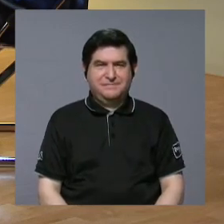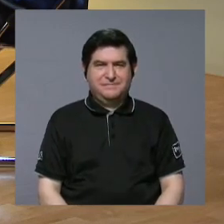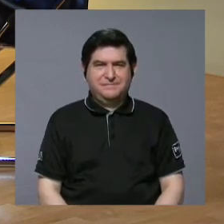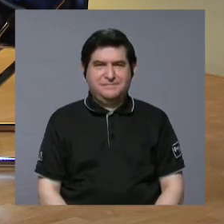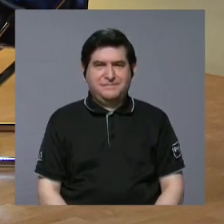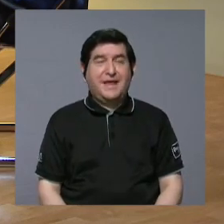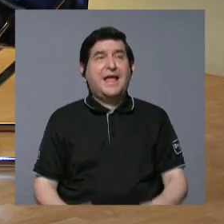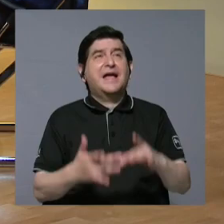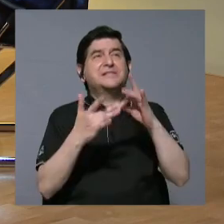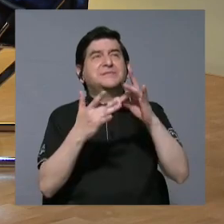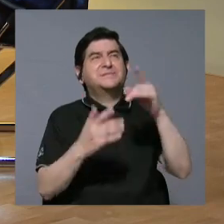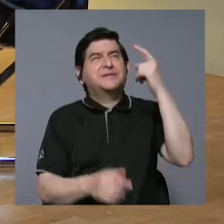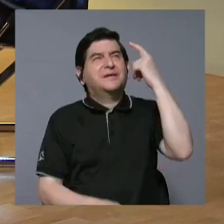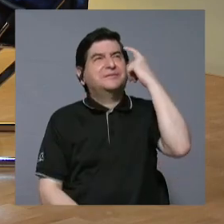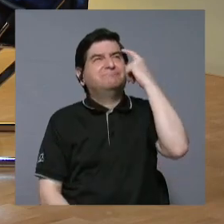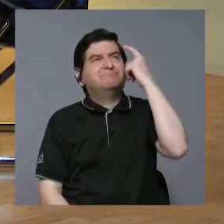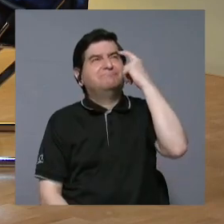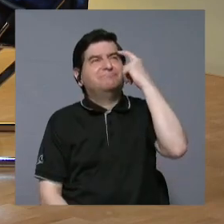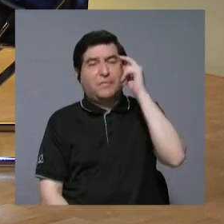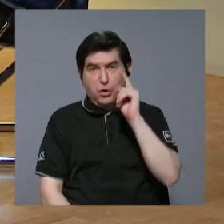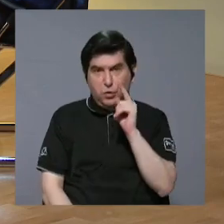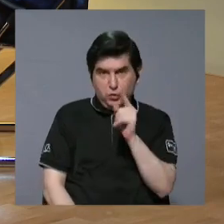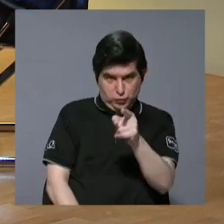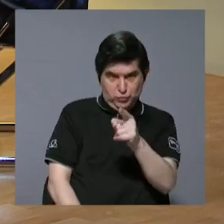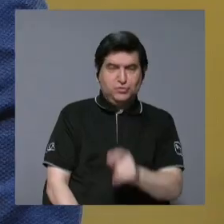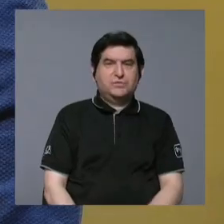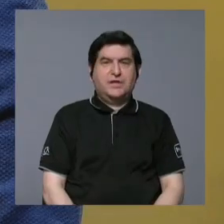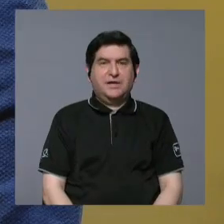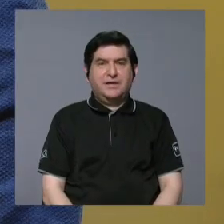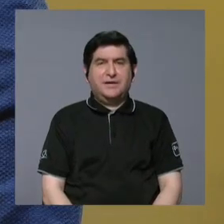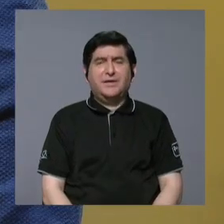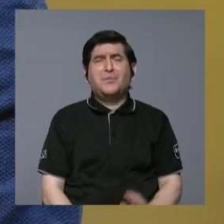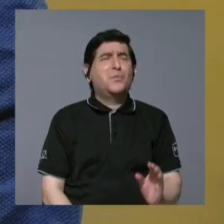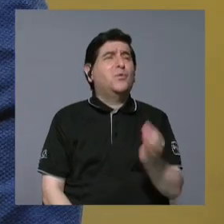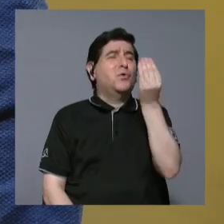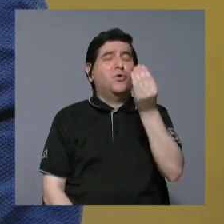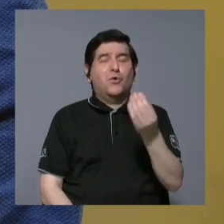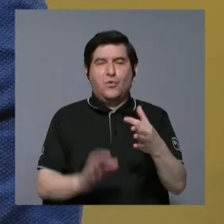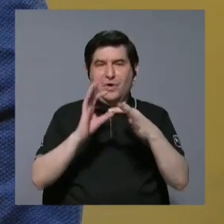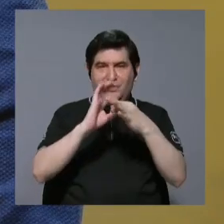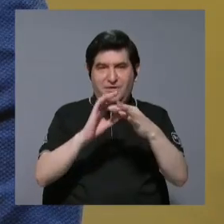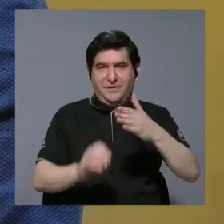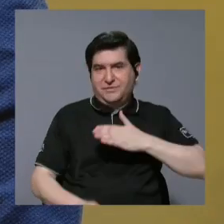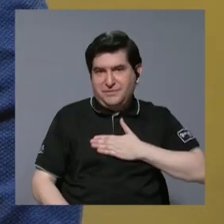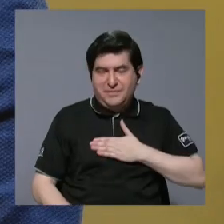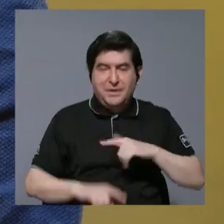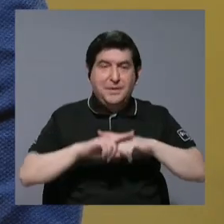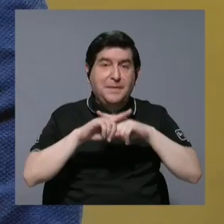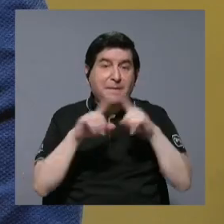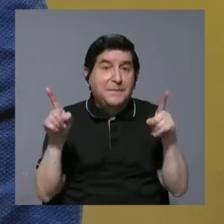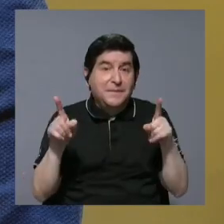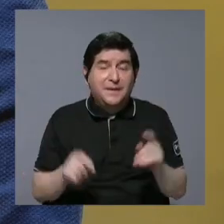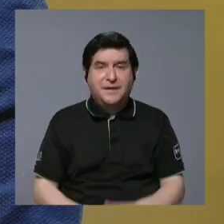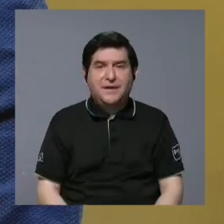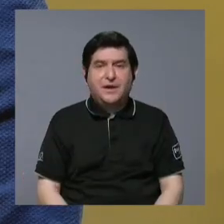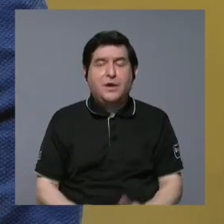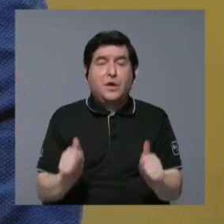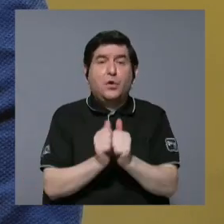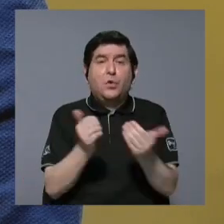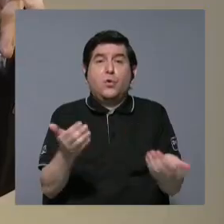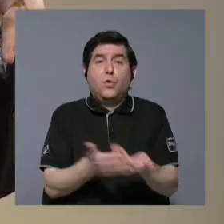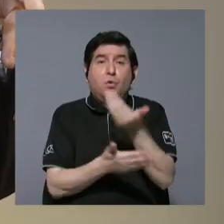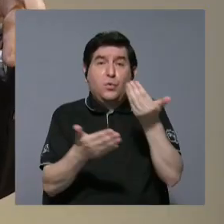y sobre todo estoy pensando, usted, a la par mía, usted es jovencísimo, pero a la par de los